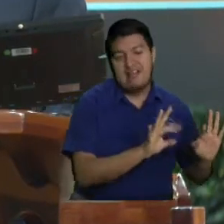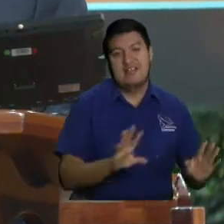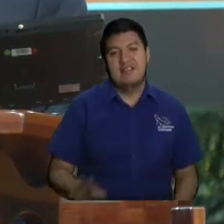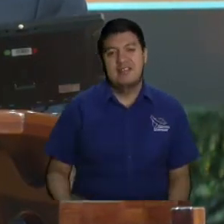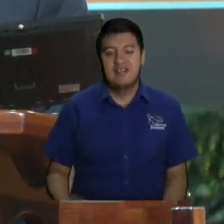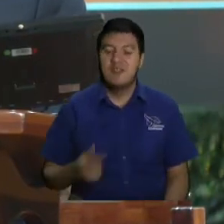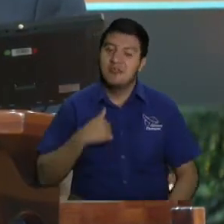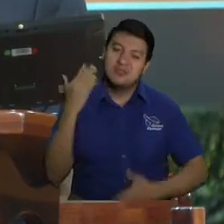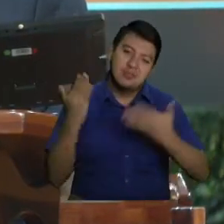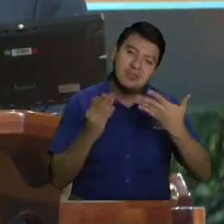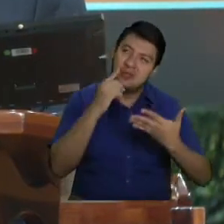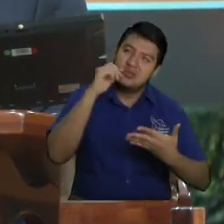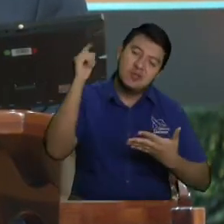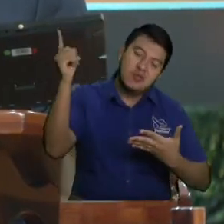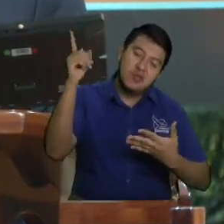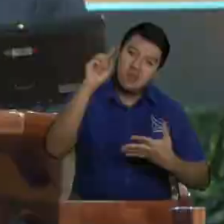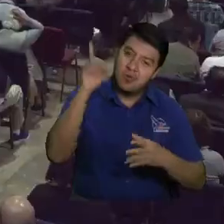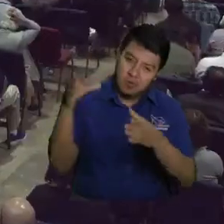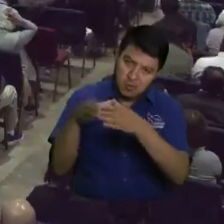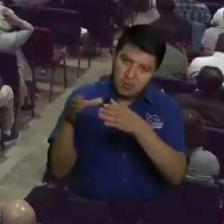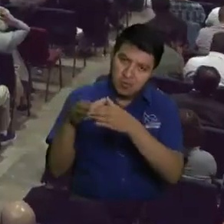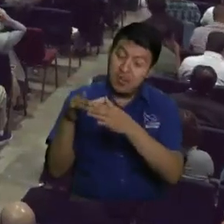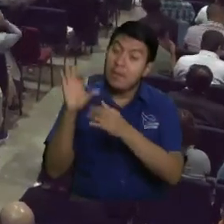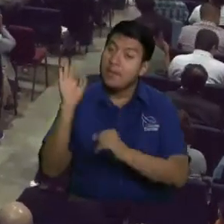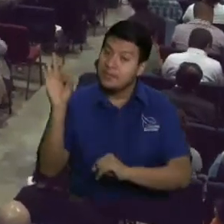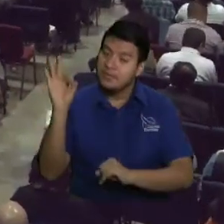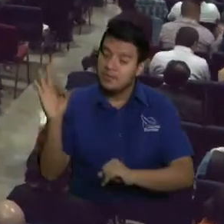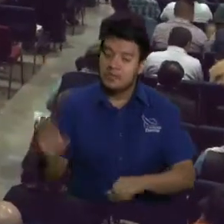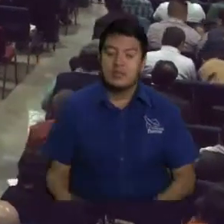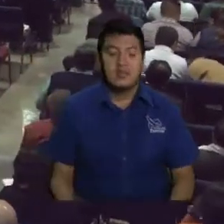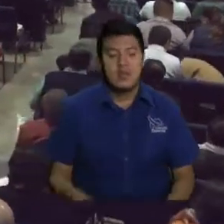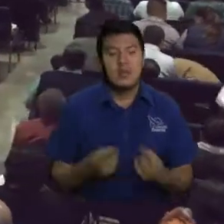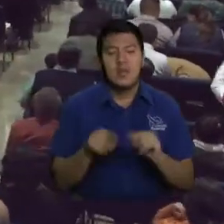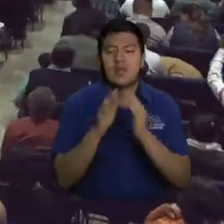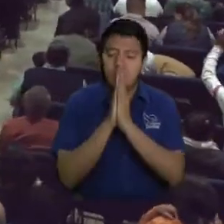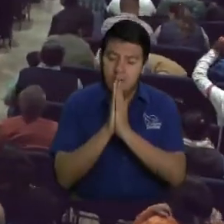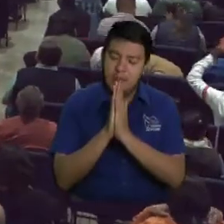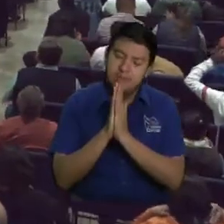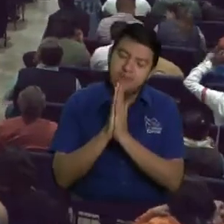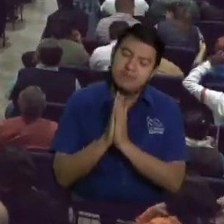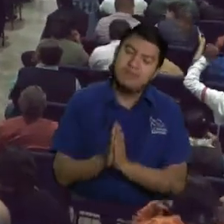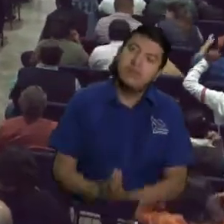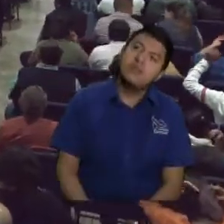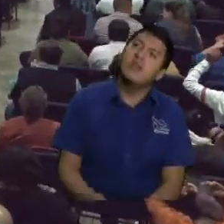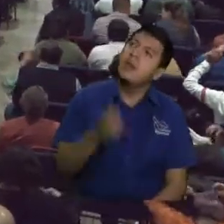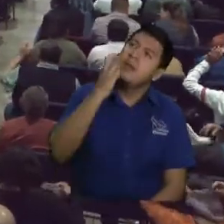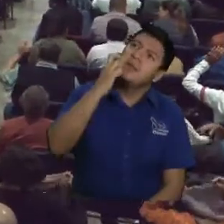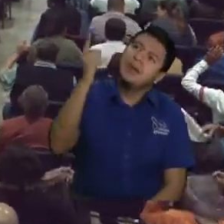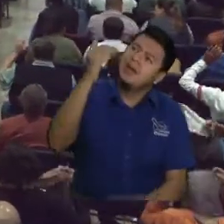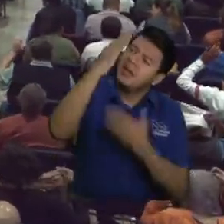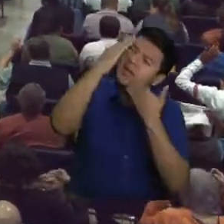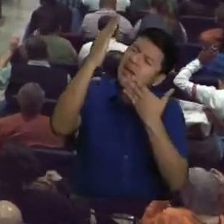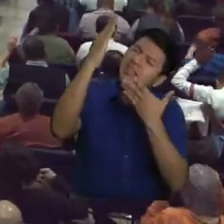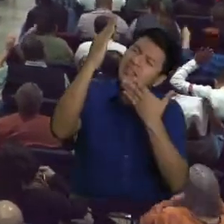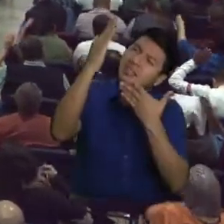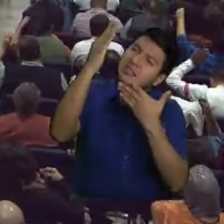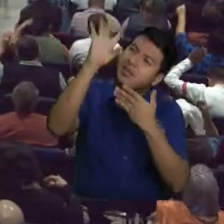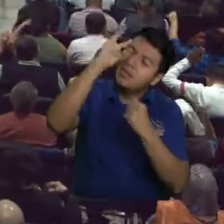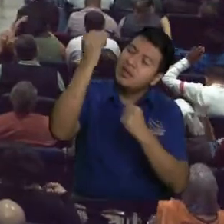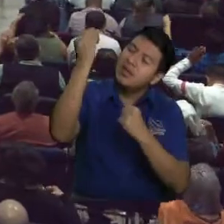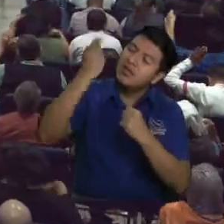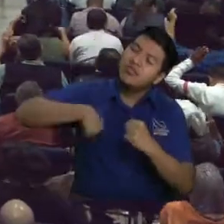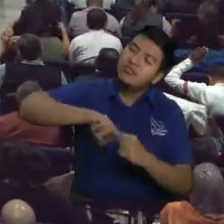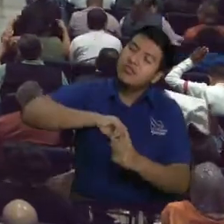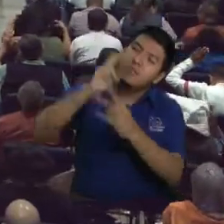andaba sirviendo al Señor, con un grupo de pastores. Padre, te damos gracias por tu misericordia, permitirnos estar nuevamente en esta